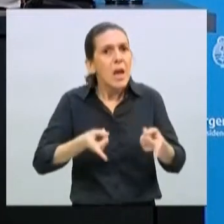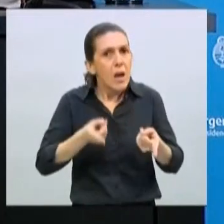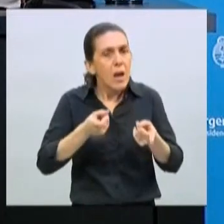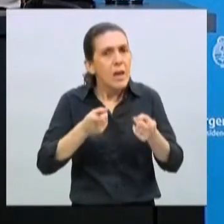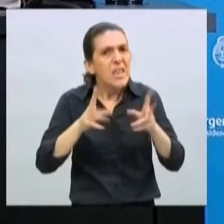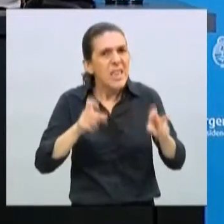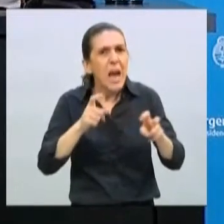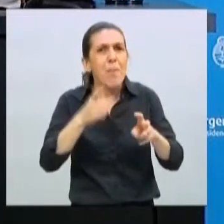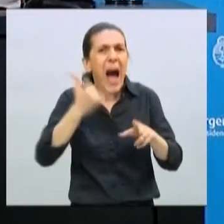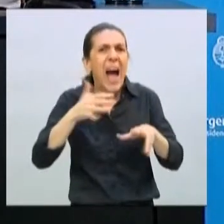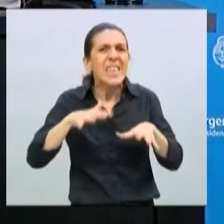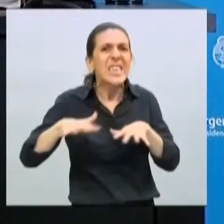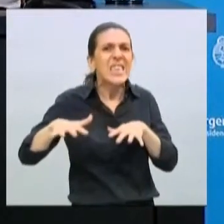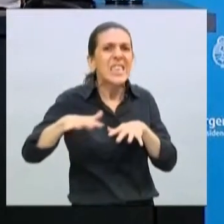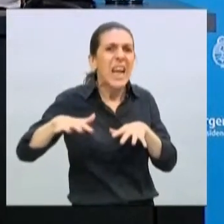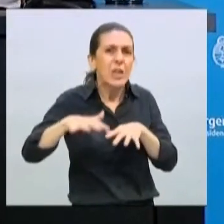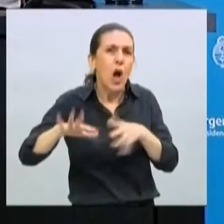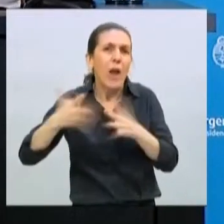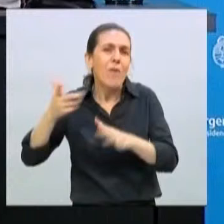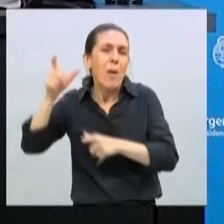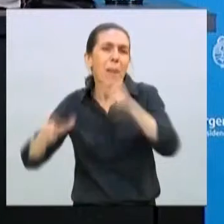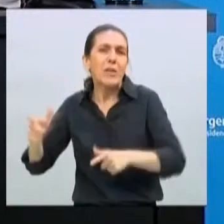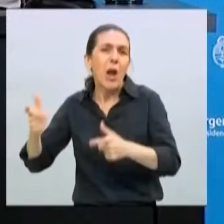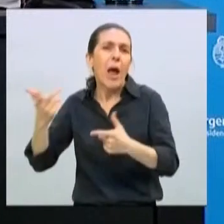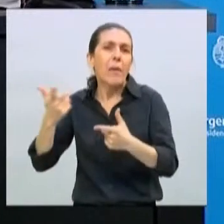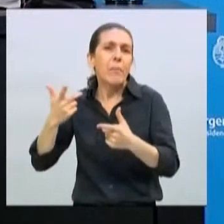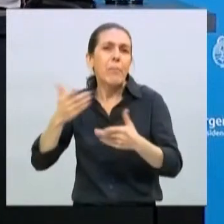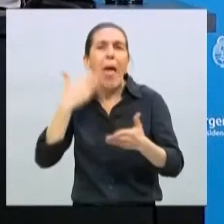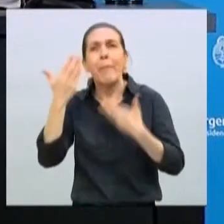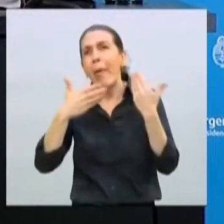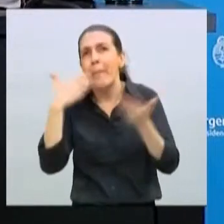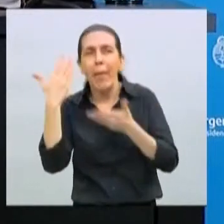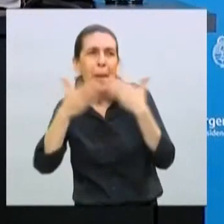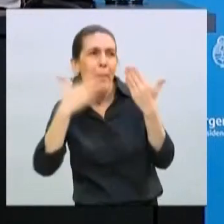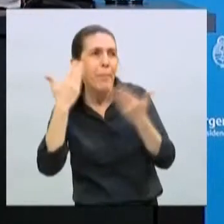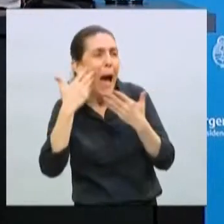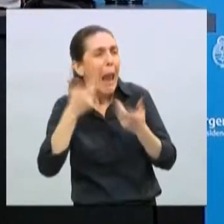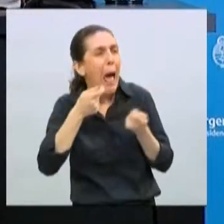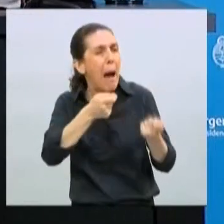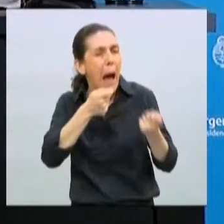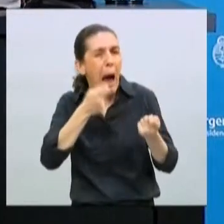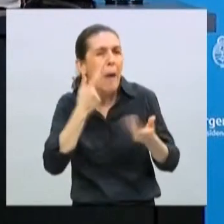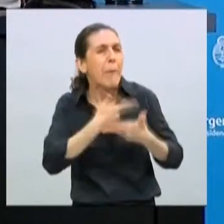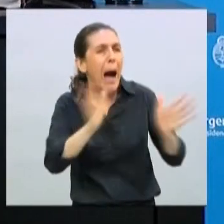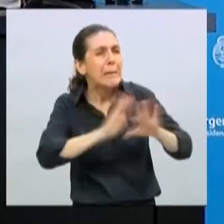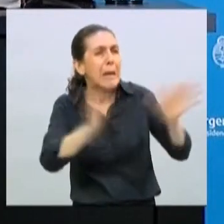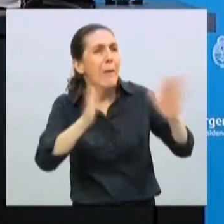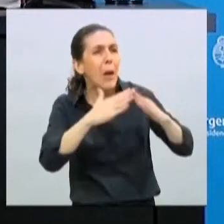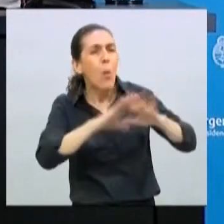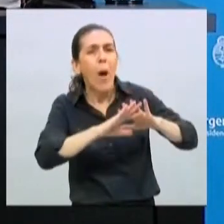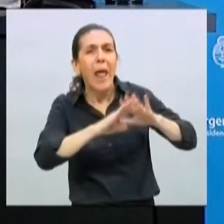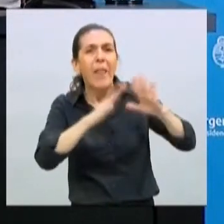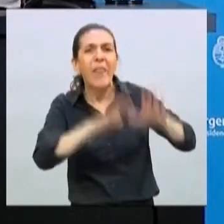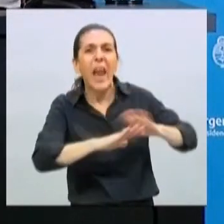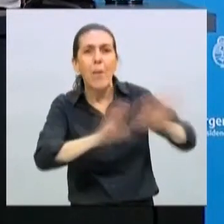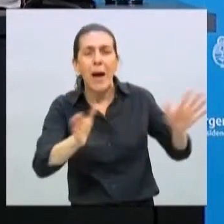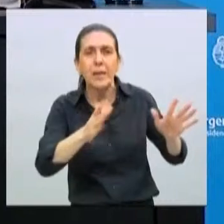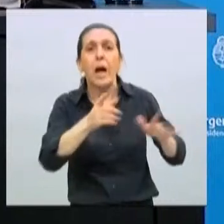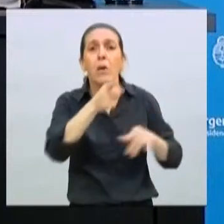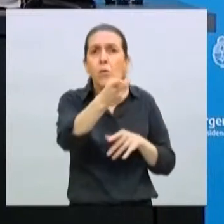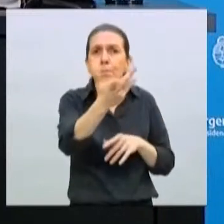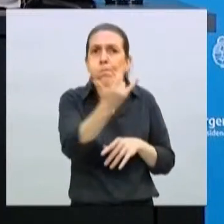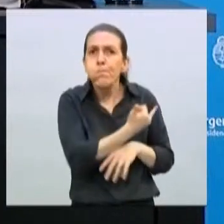seguramente habrá sectores que hacen lobby, como dijo el gobernador, o que empujan para salir de la cuarentena, usted dijo que la ayuda tiene que llegar a todos